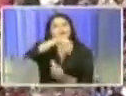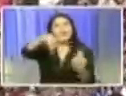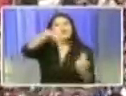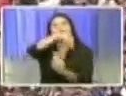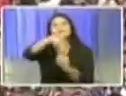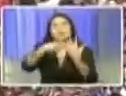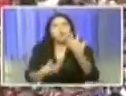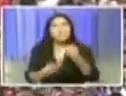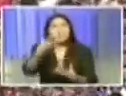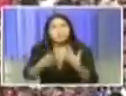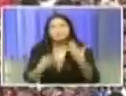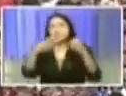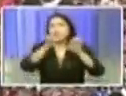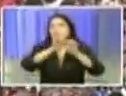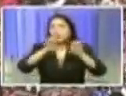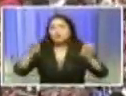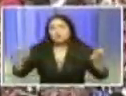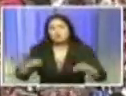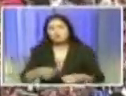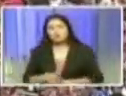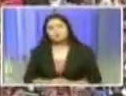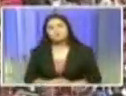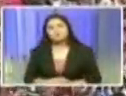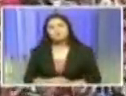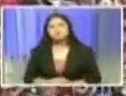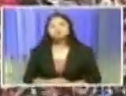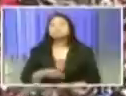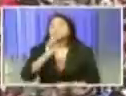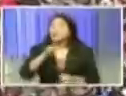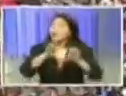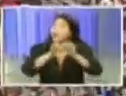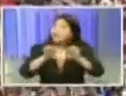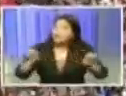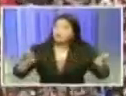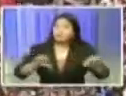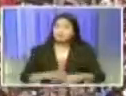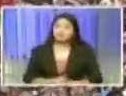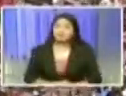revolución productiva en la educación y desde la educación.